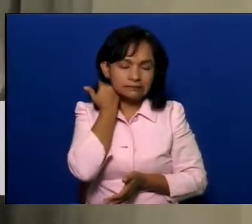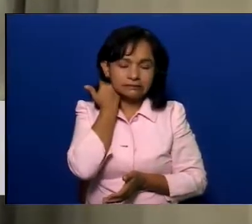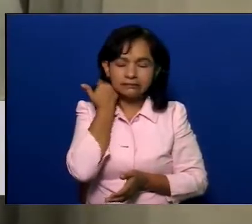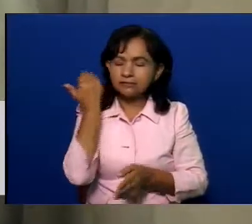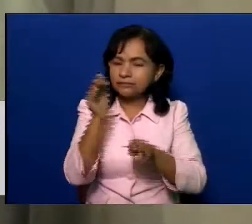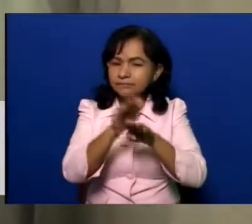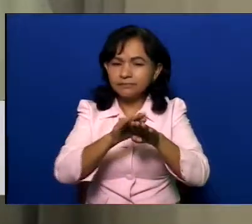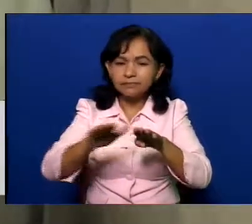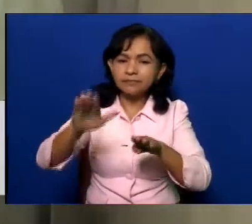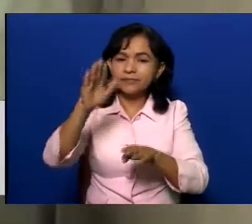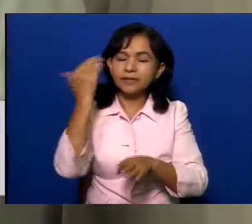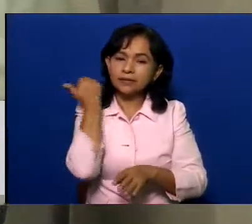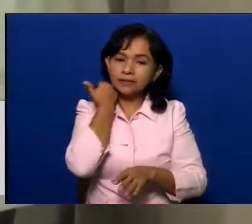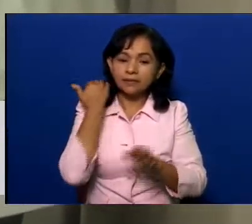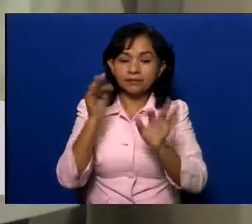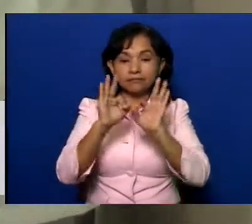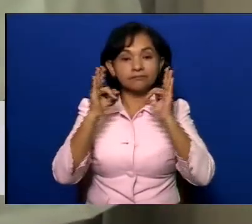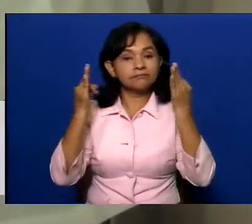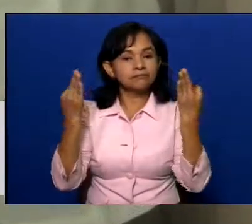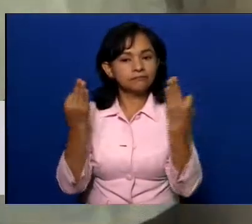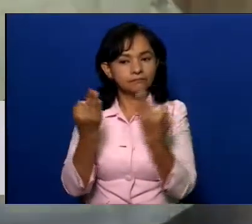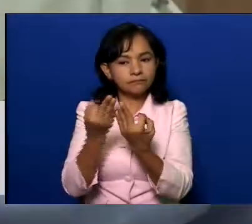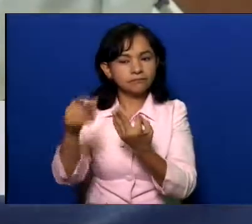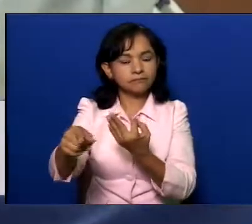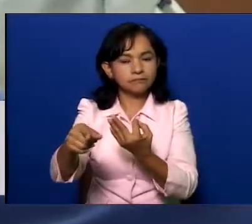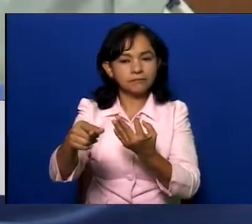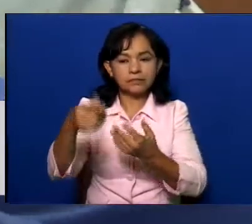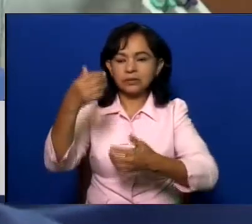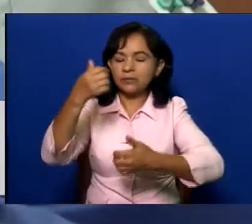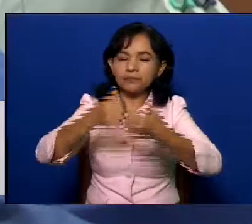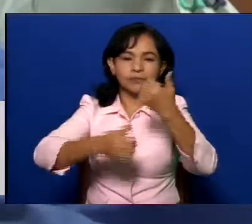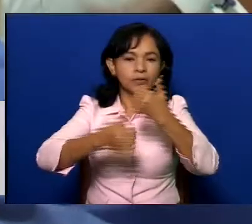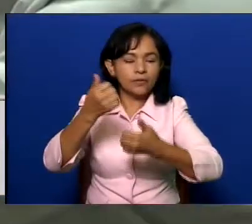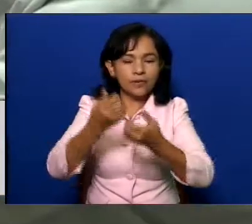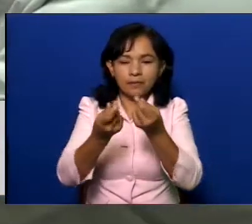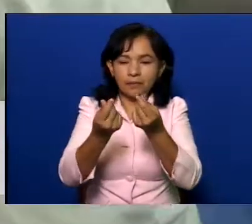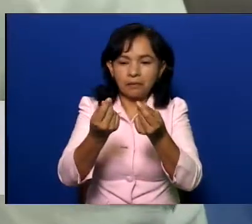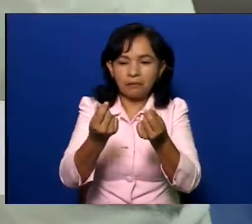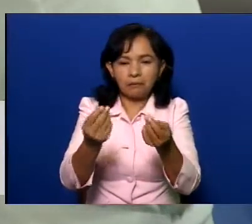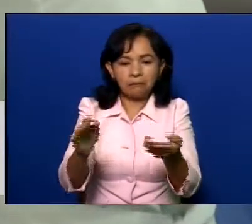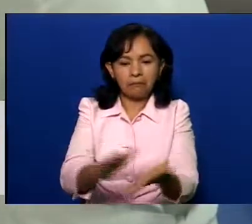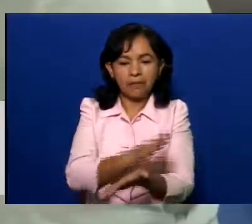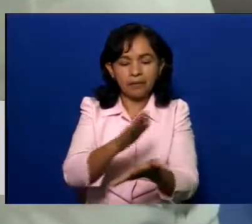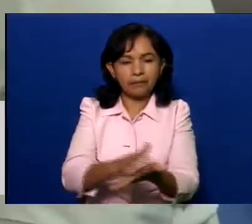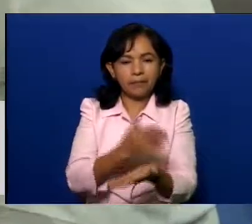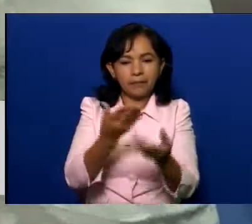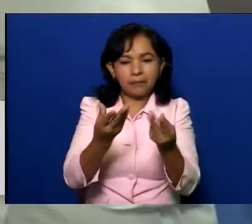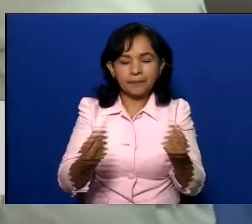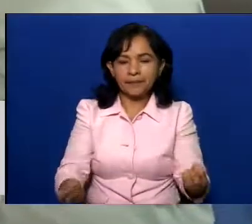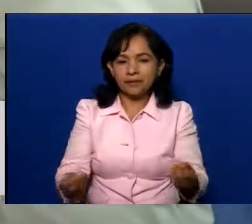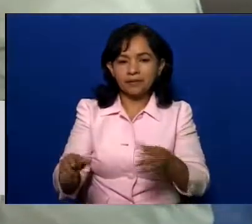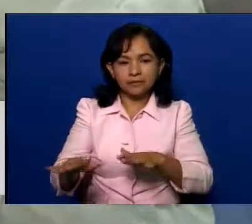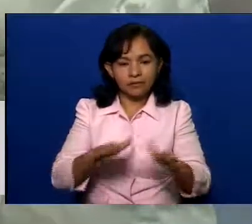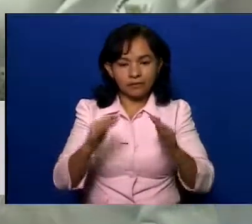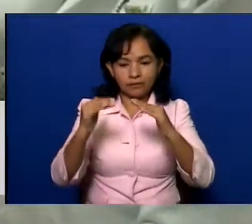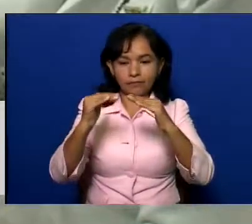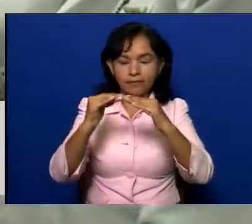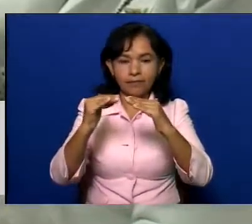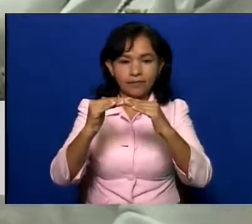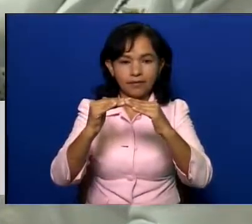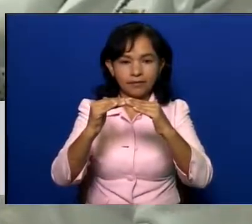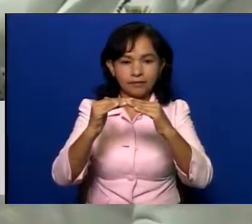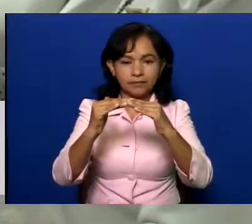de atención de oncología en los hospitales, diputada? Sí, eso es algo que realmente está rebasada con